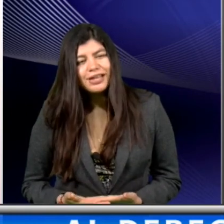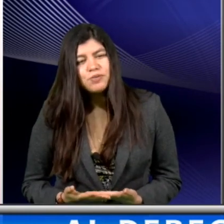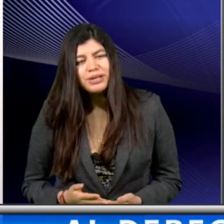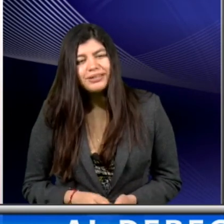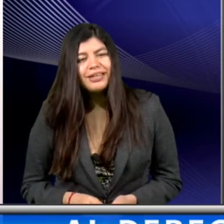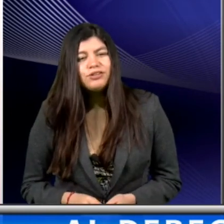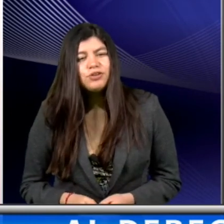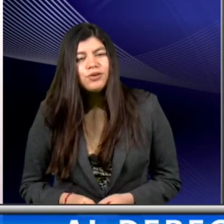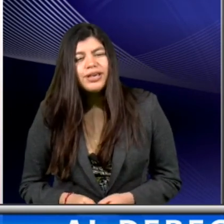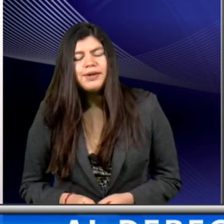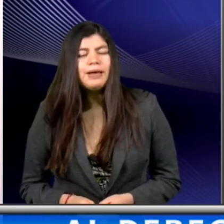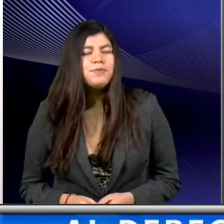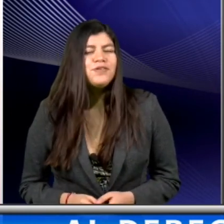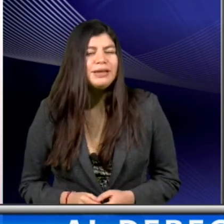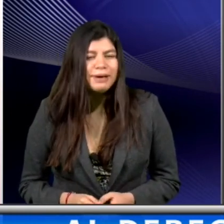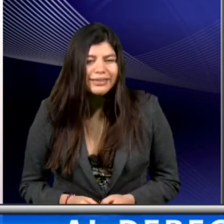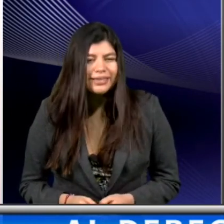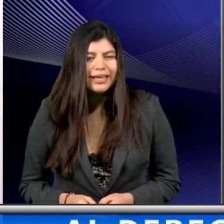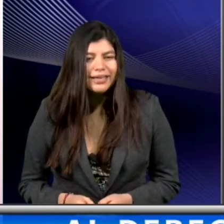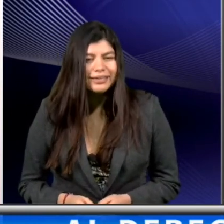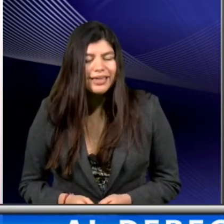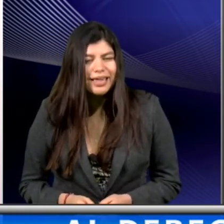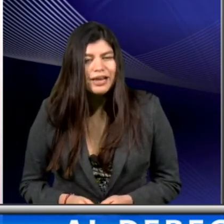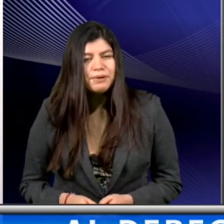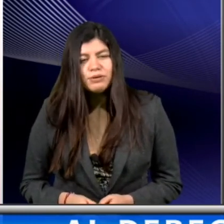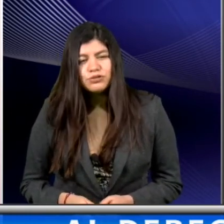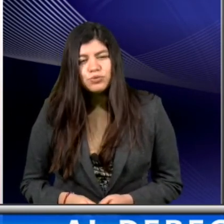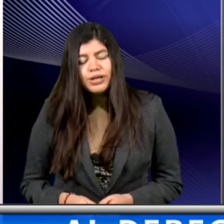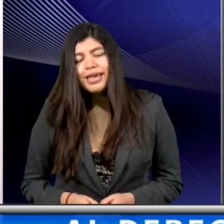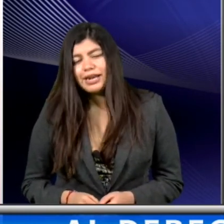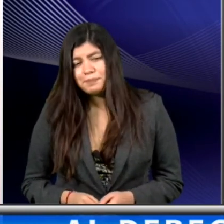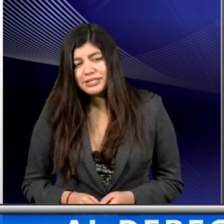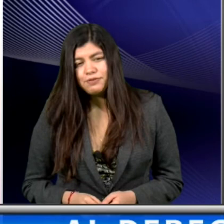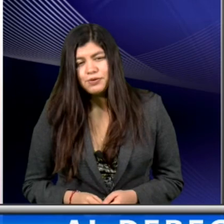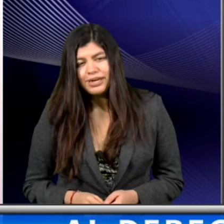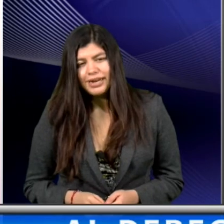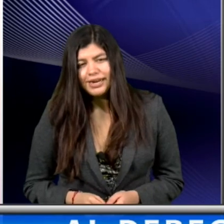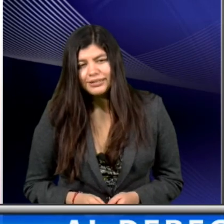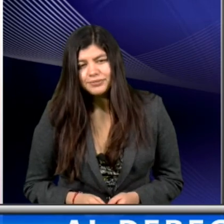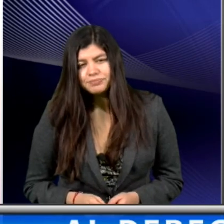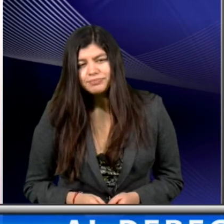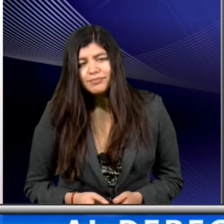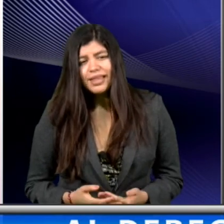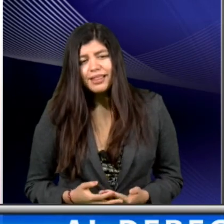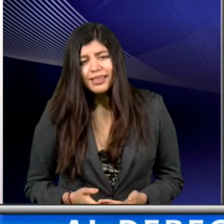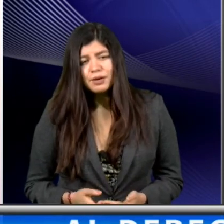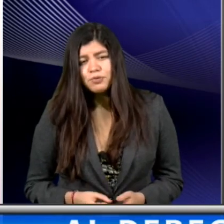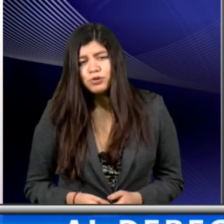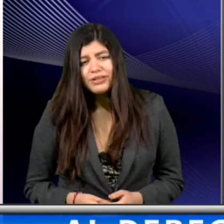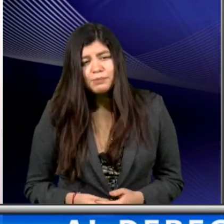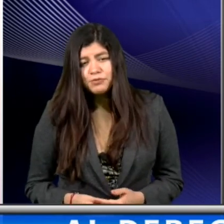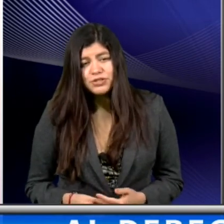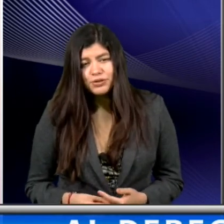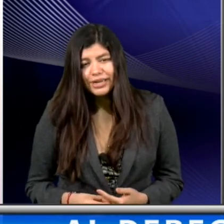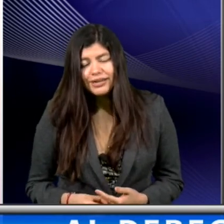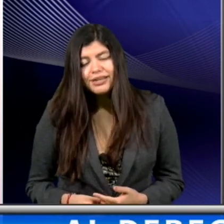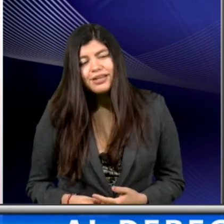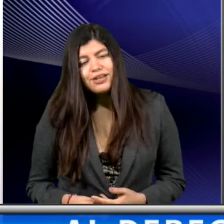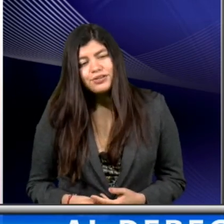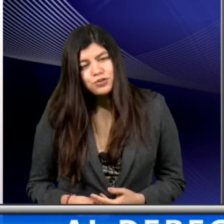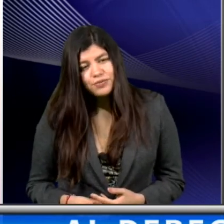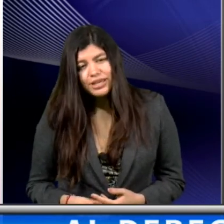realmente se está convirtiendo en una problemática en el Maule Sur, en específico en Linares. Desde el punto de vista